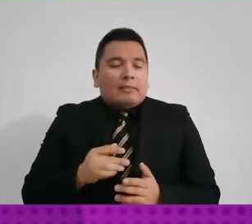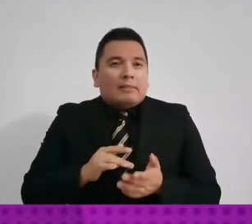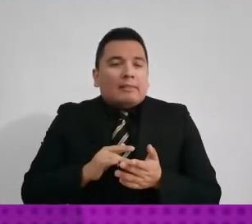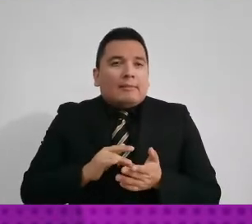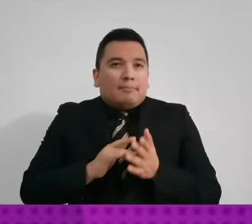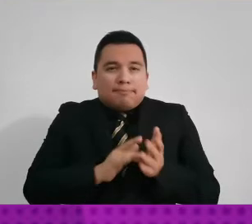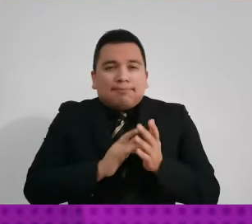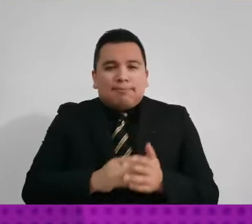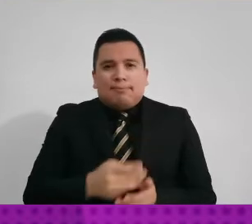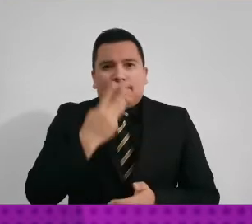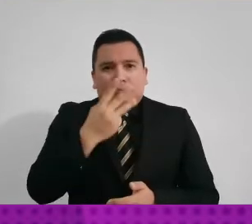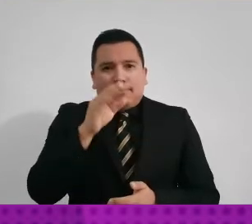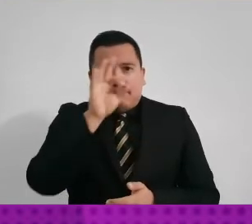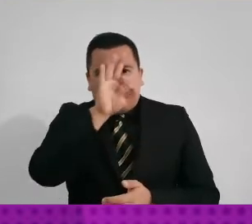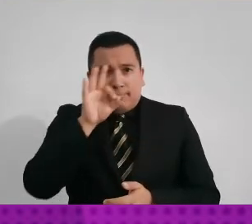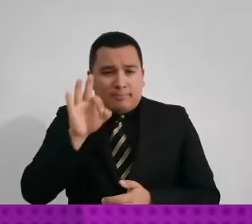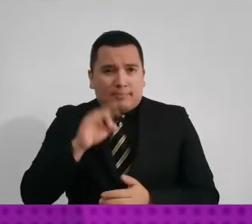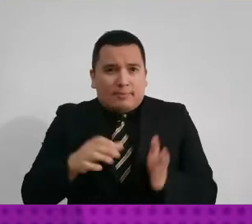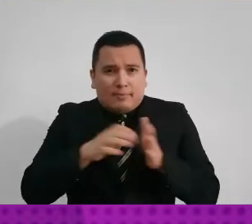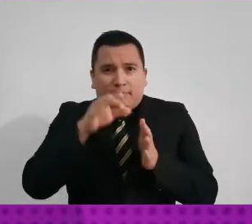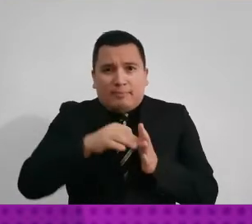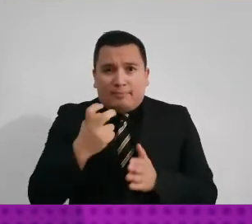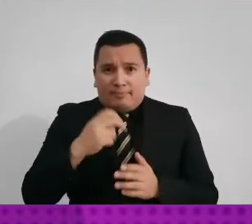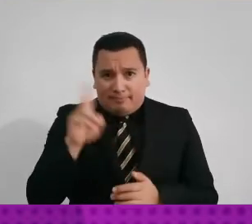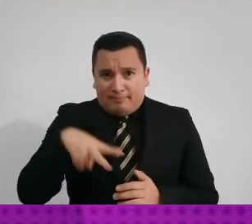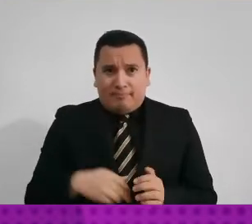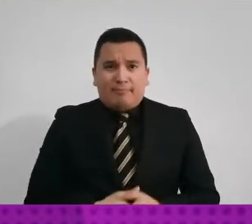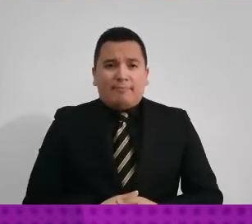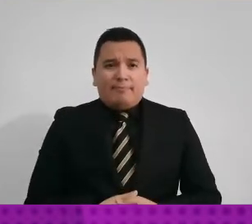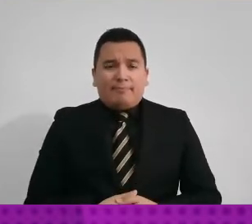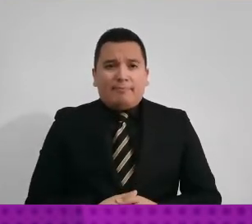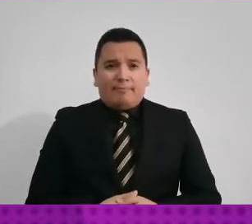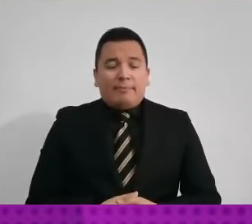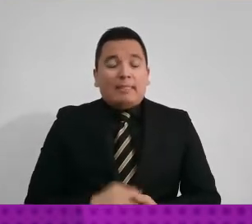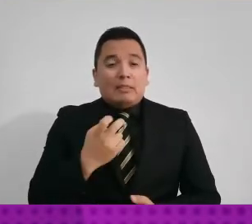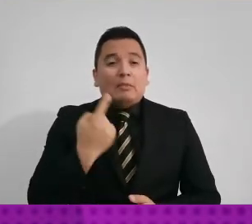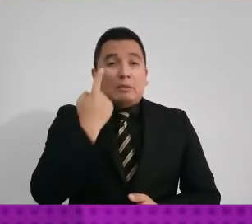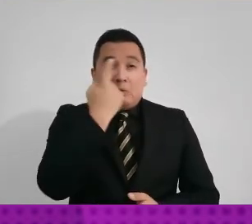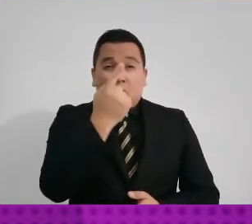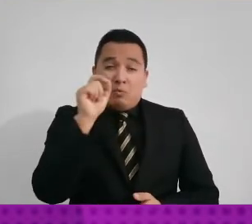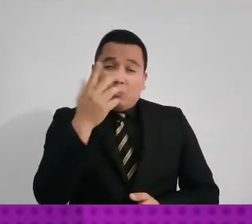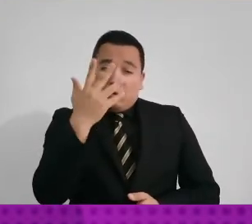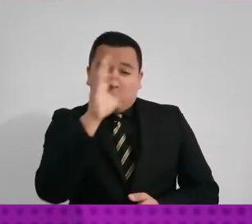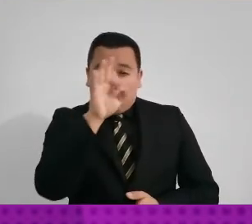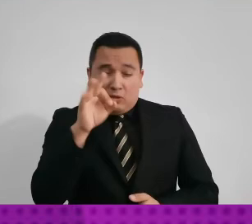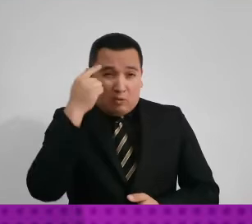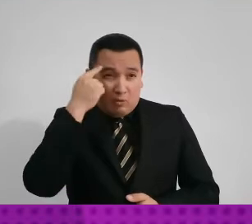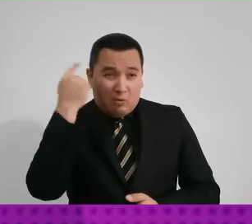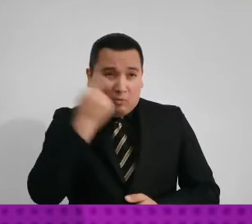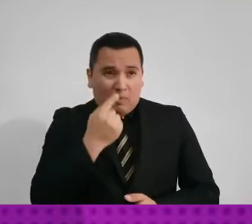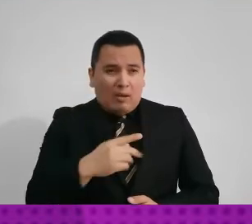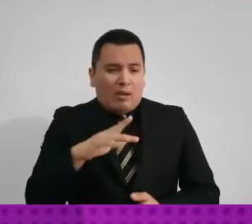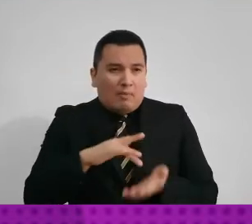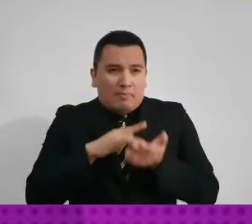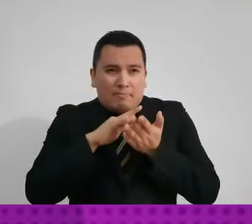este 3% de la votación válida emitida. ¿Es así, señor secretario? Es el 1.5% para